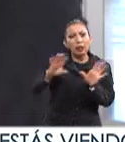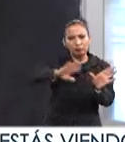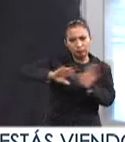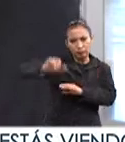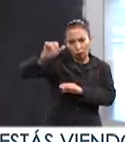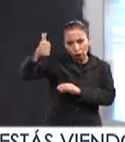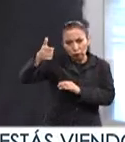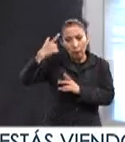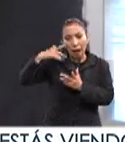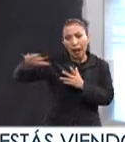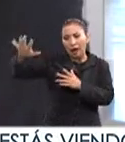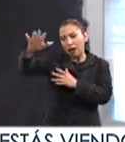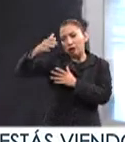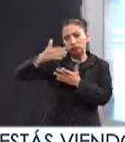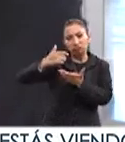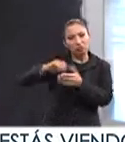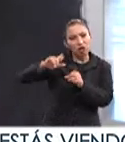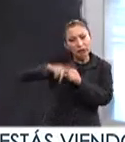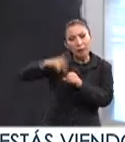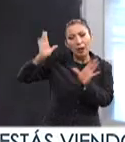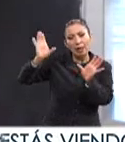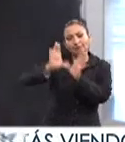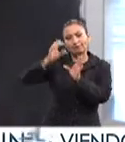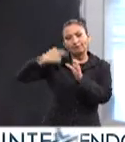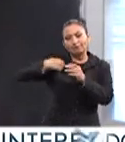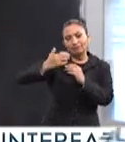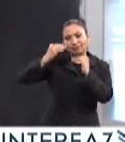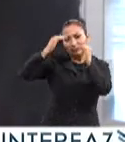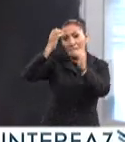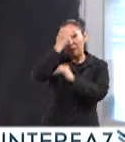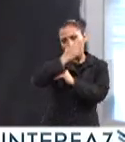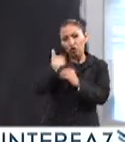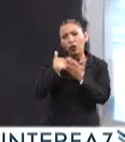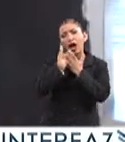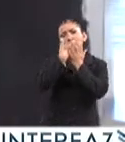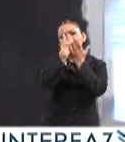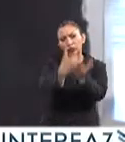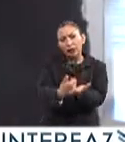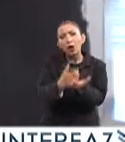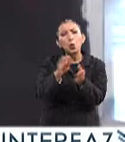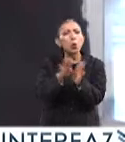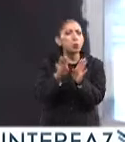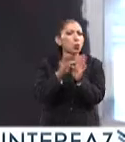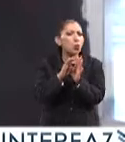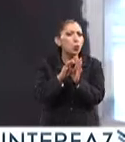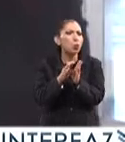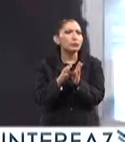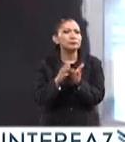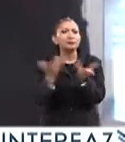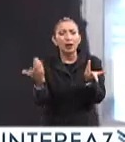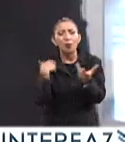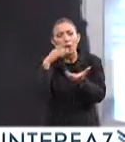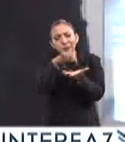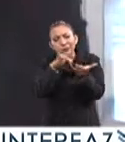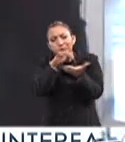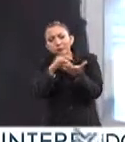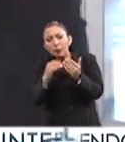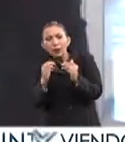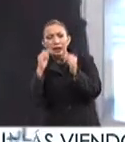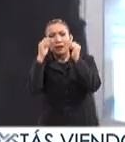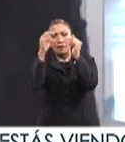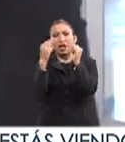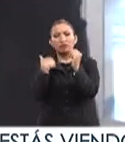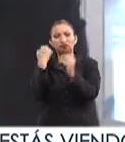ya social, para cuestiones de acreditación, que también la evaluación nos permita de una manera muy ágil obtener el nivel